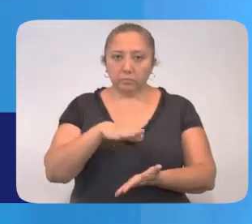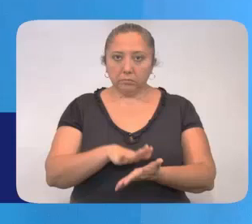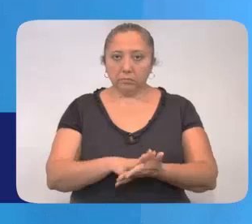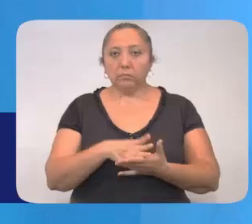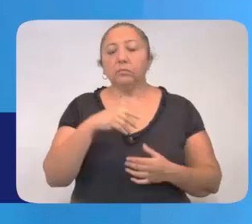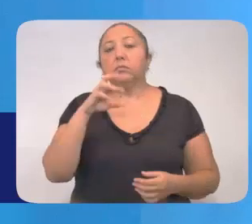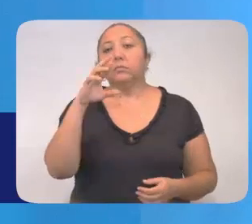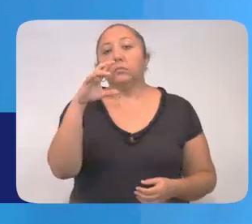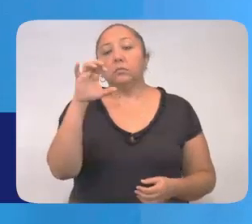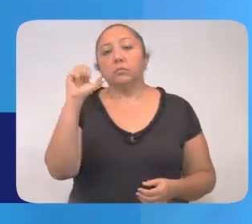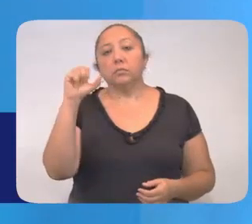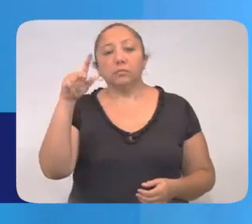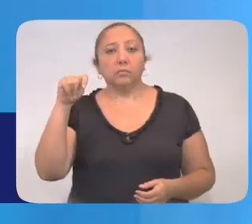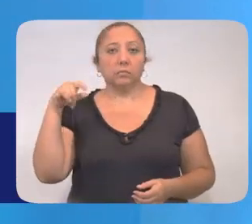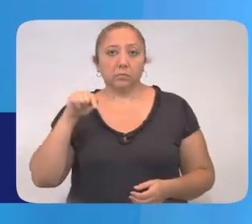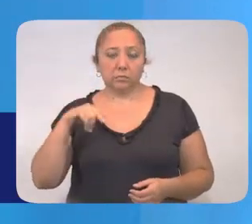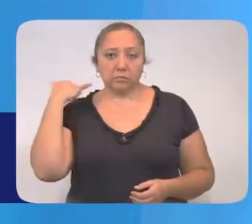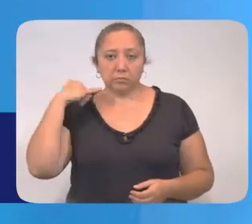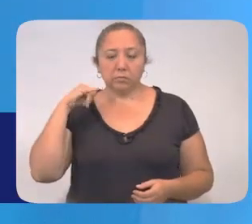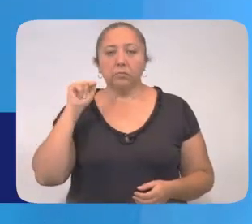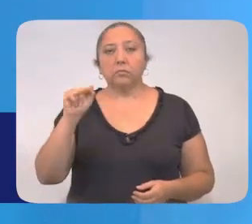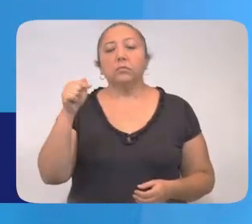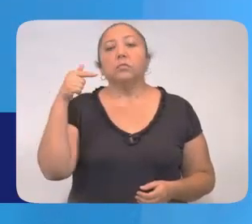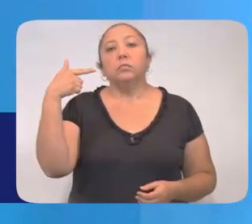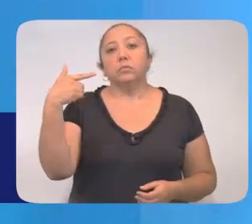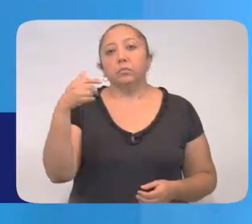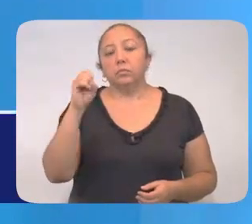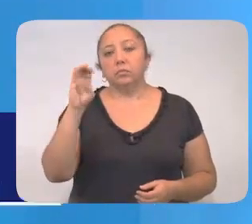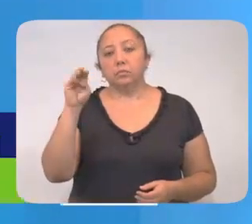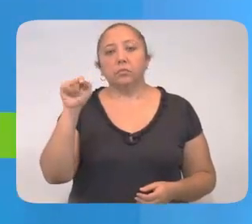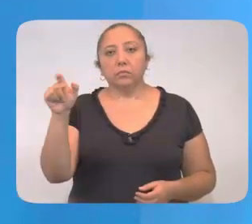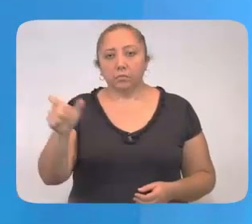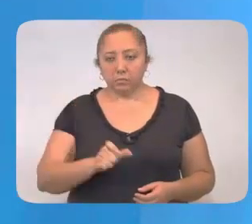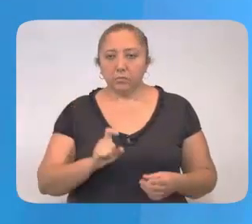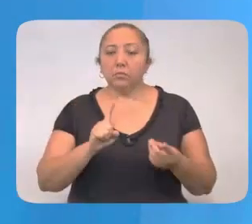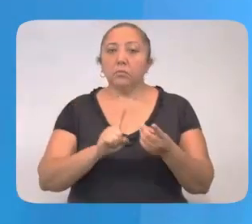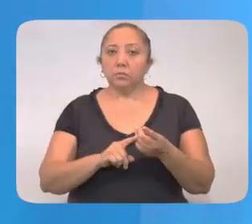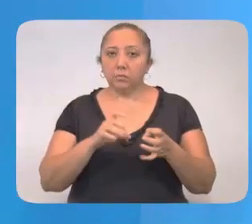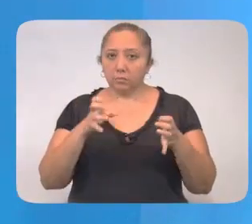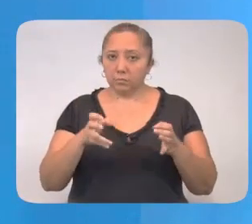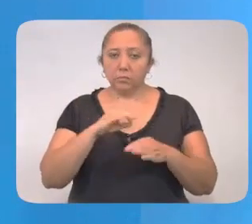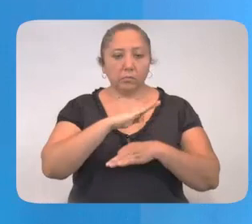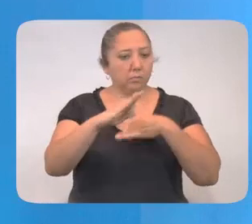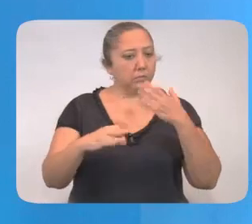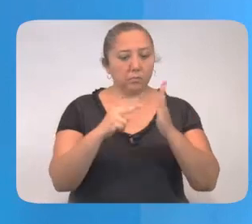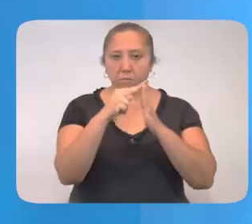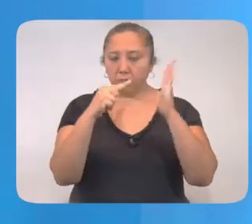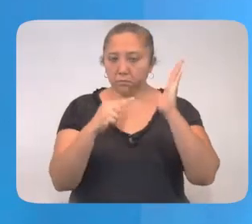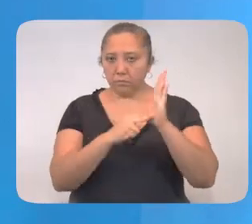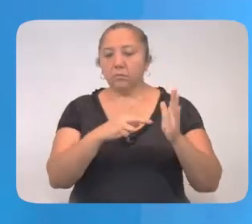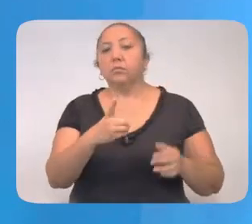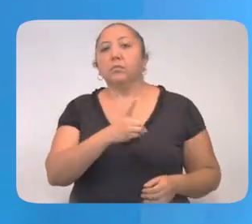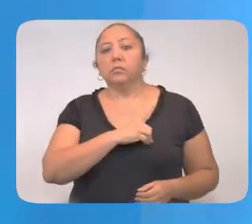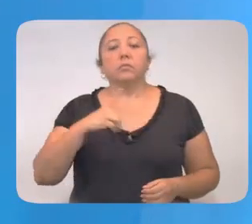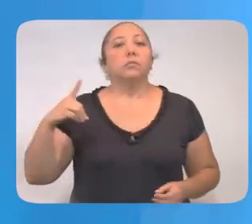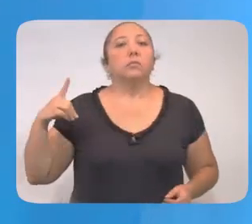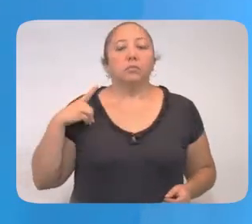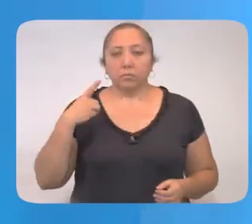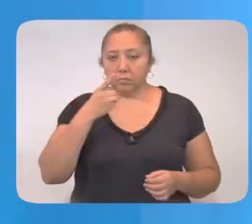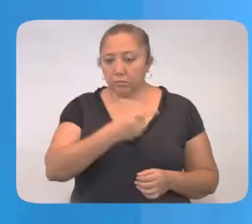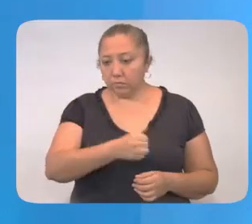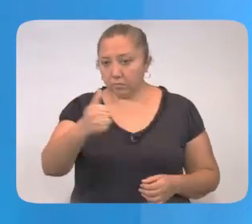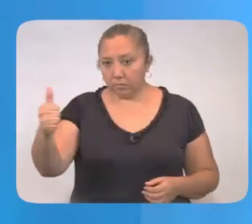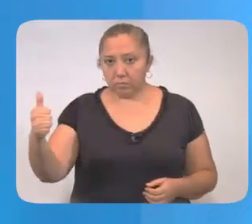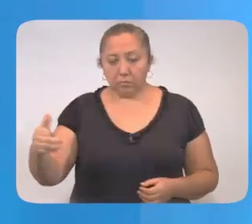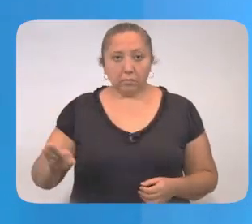micrositio reactivación.yucatán.gov.mx. donde se encuentran todos los protocolos sanitarios específicos a